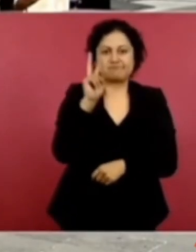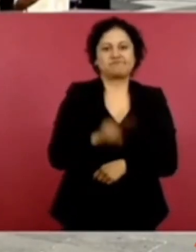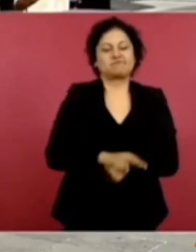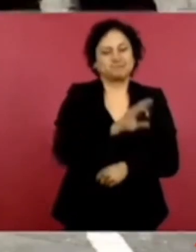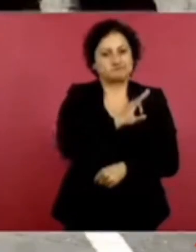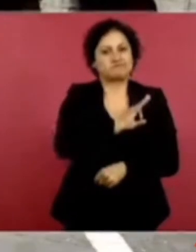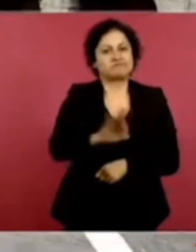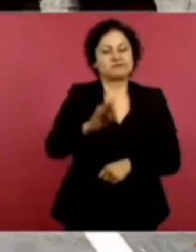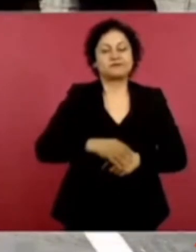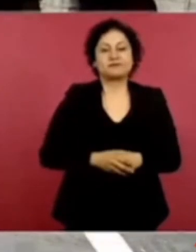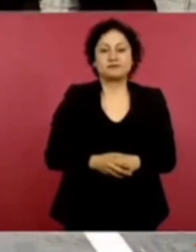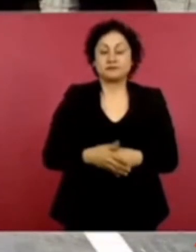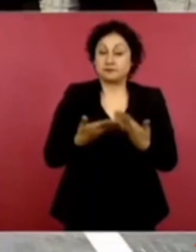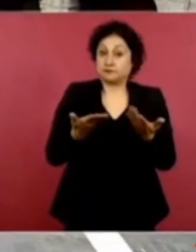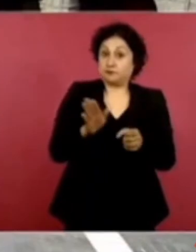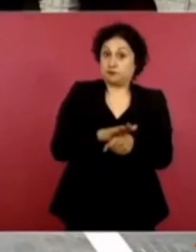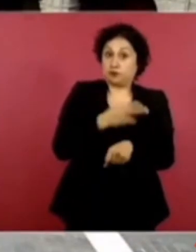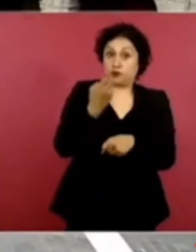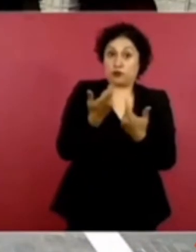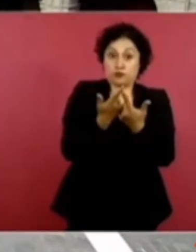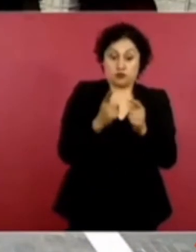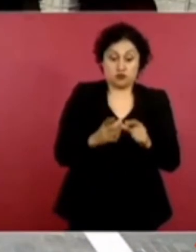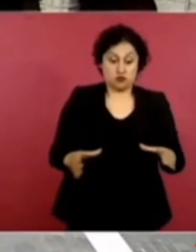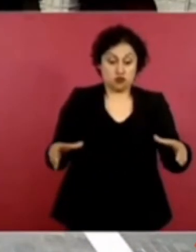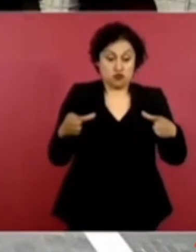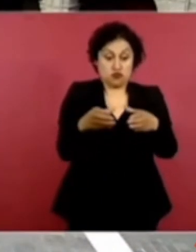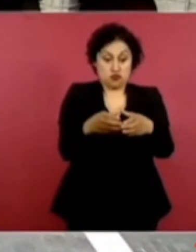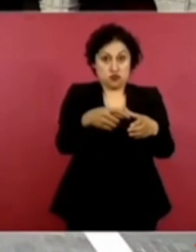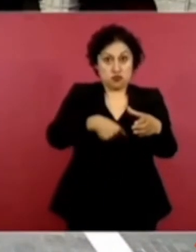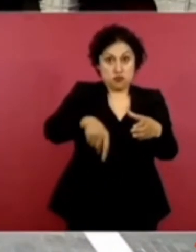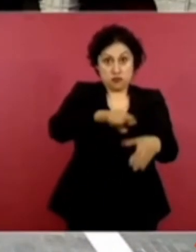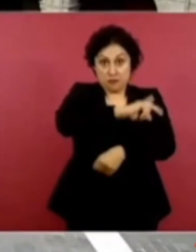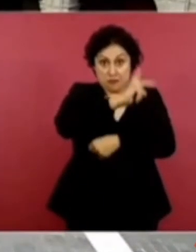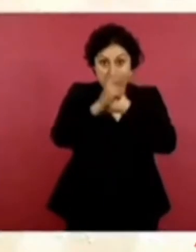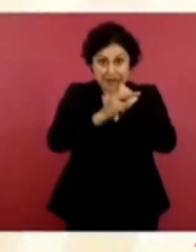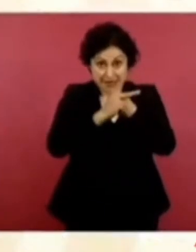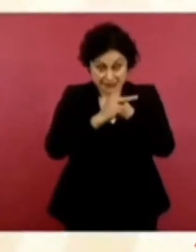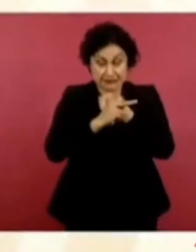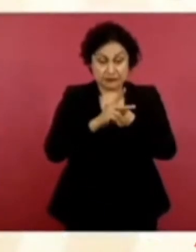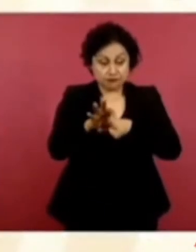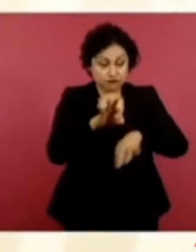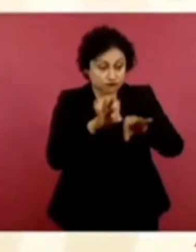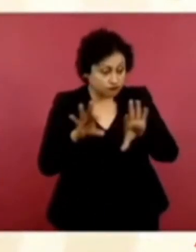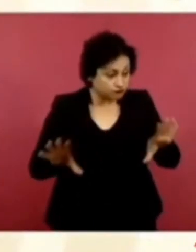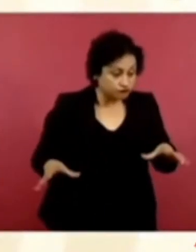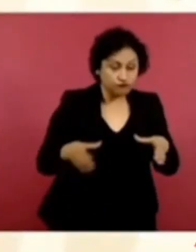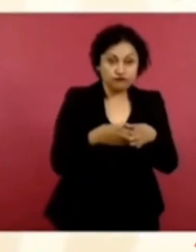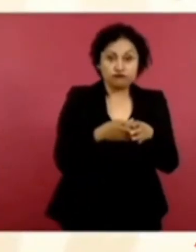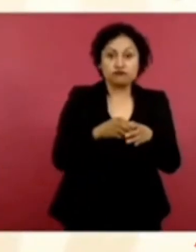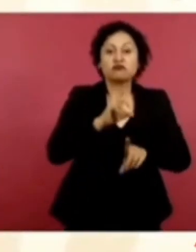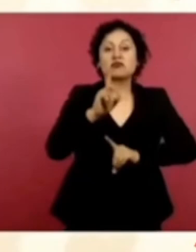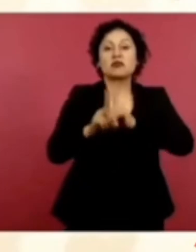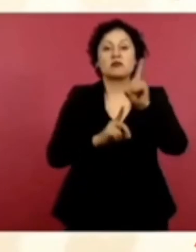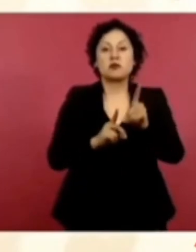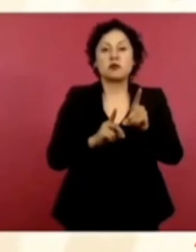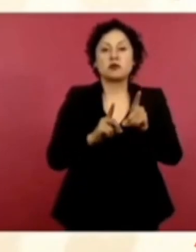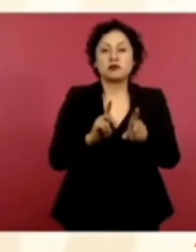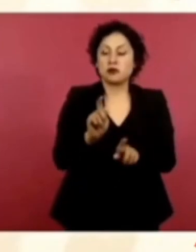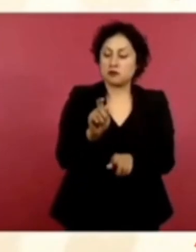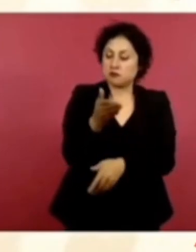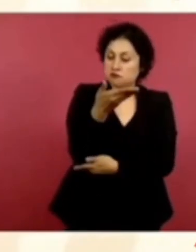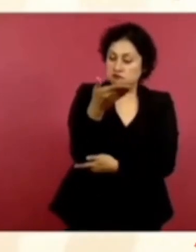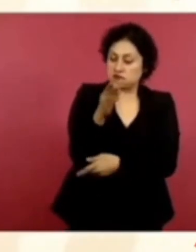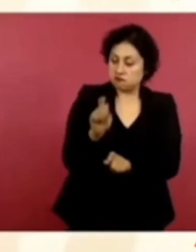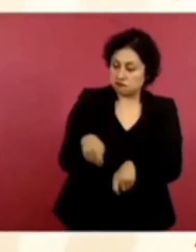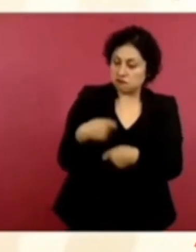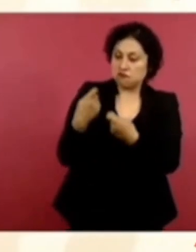Abanderar una delegación deportiva es entonces una proclama de paz y